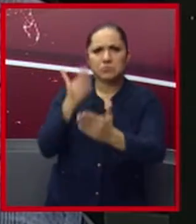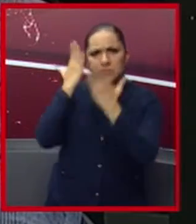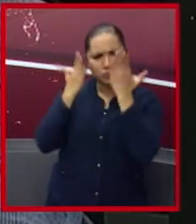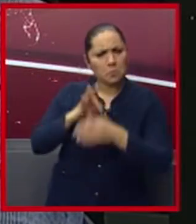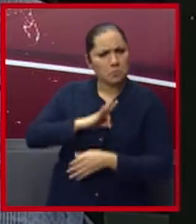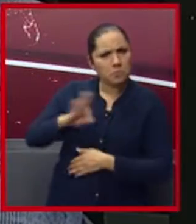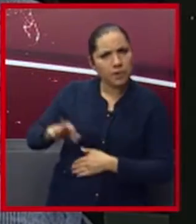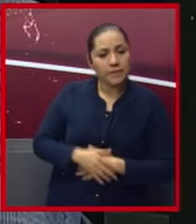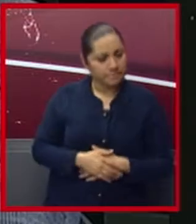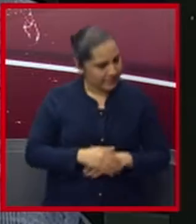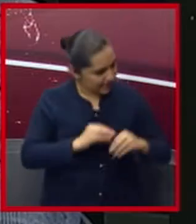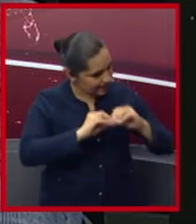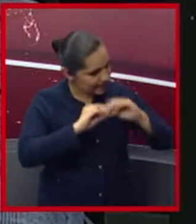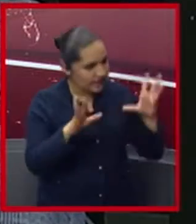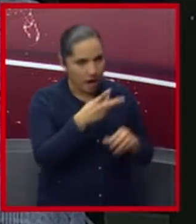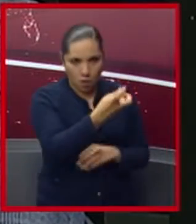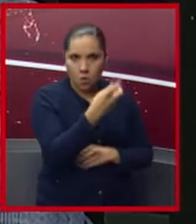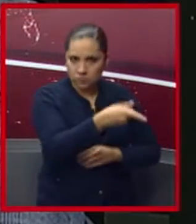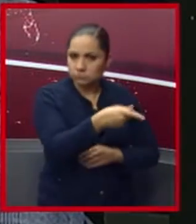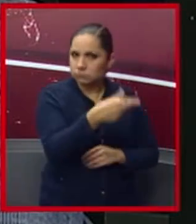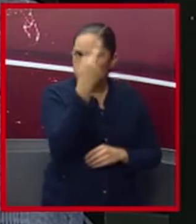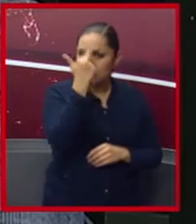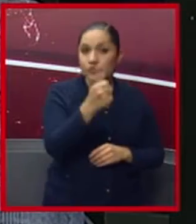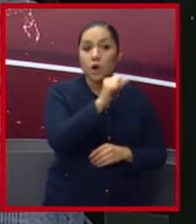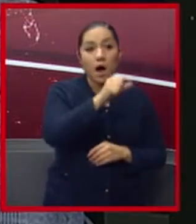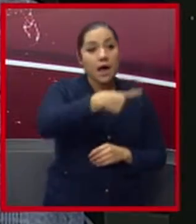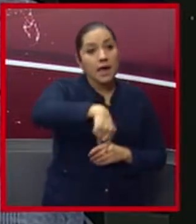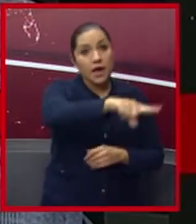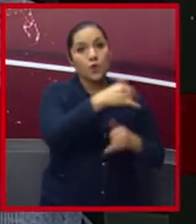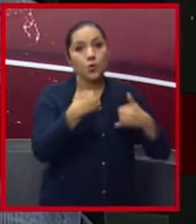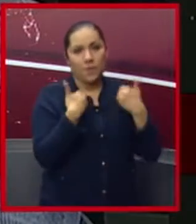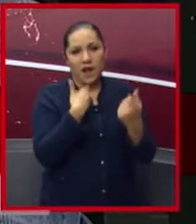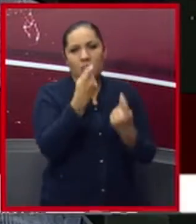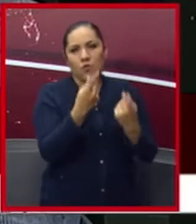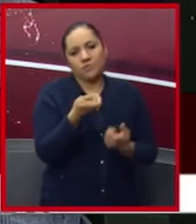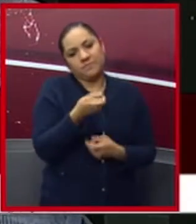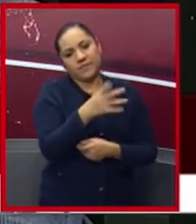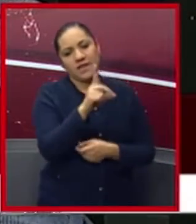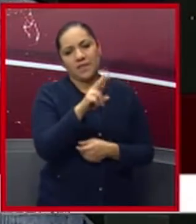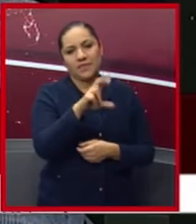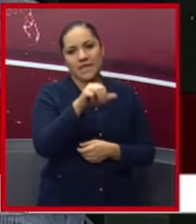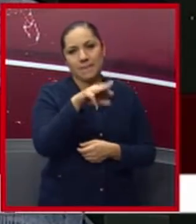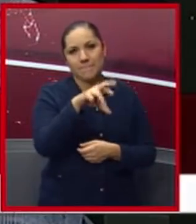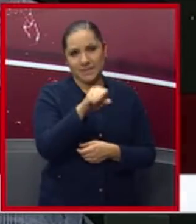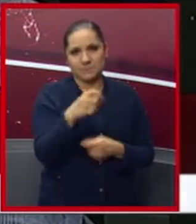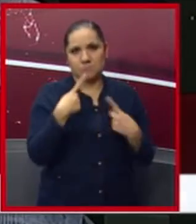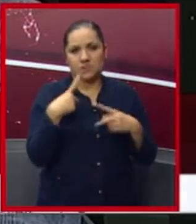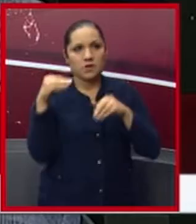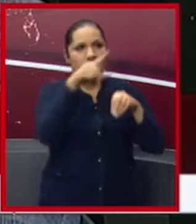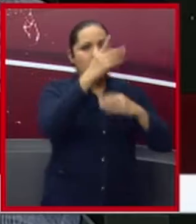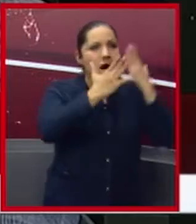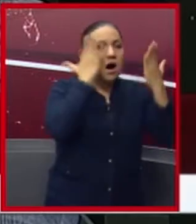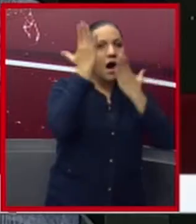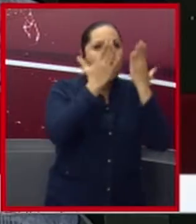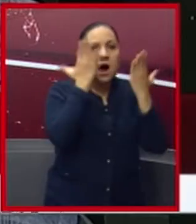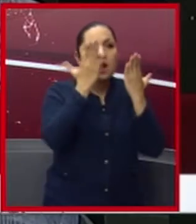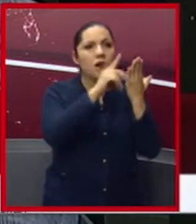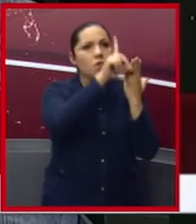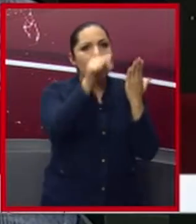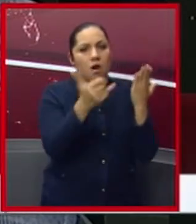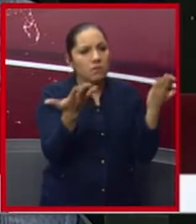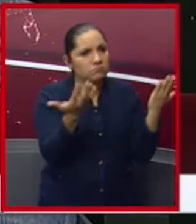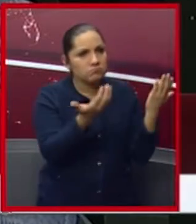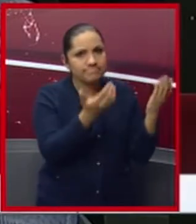ley para que los jóvenes, aquellos dreamers que le llaman, que vean afectada su situación de estudio